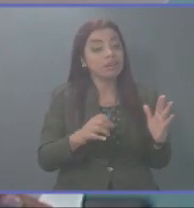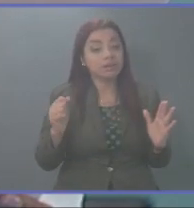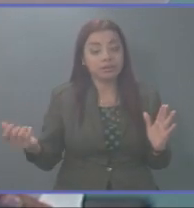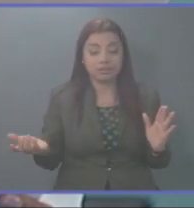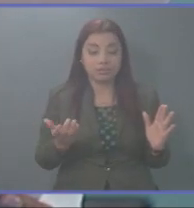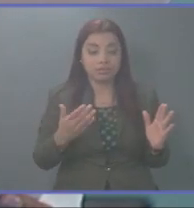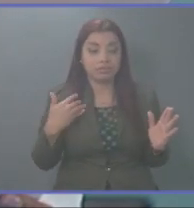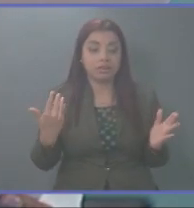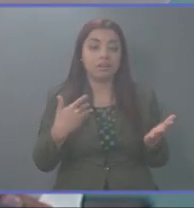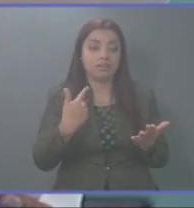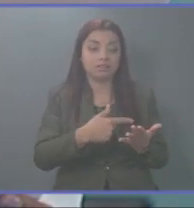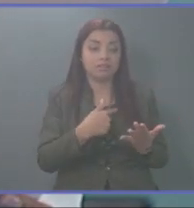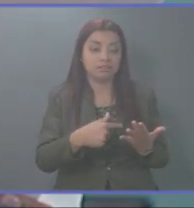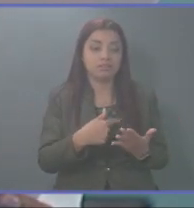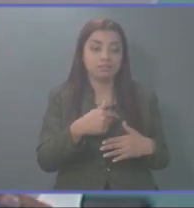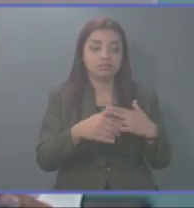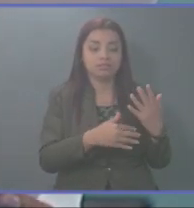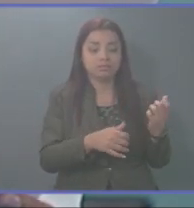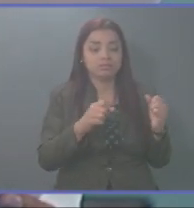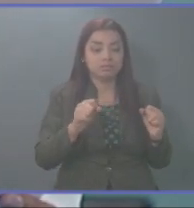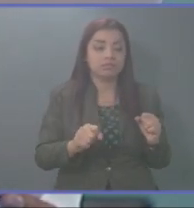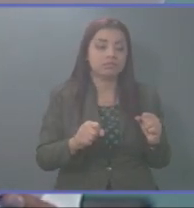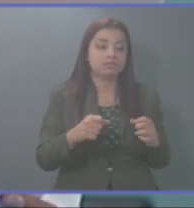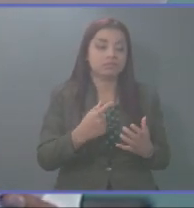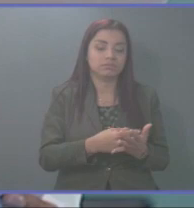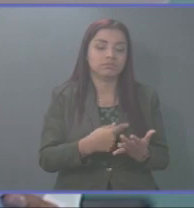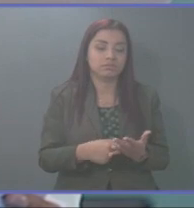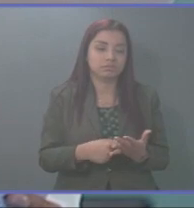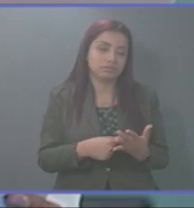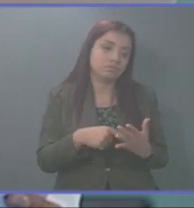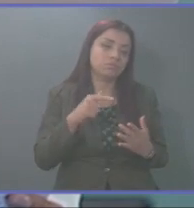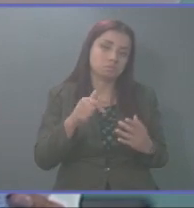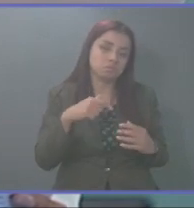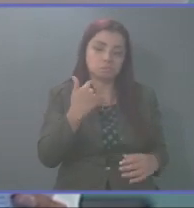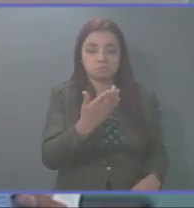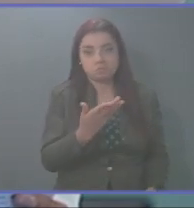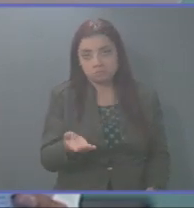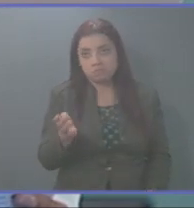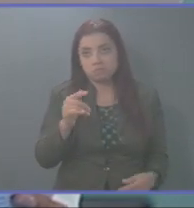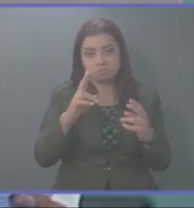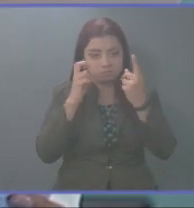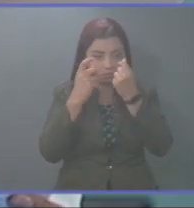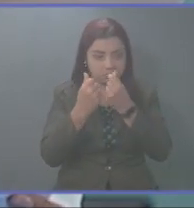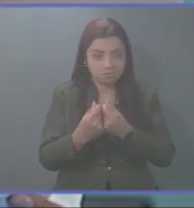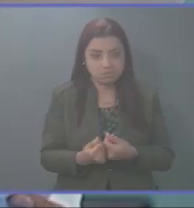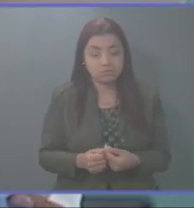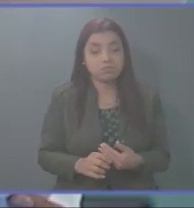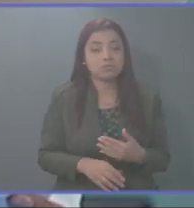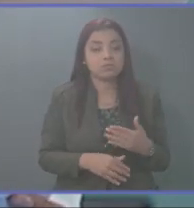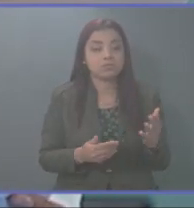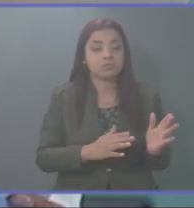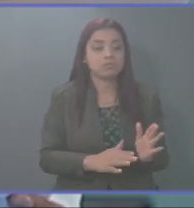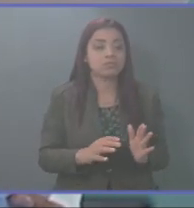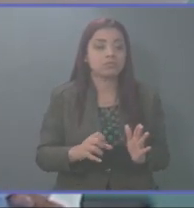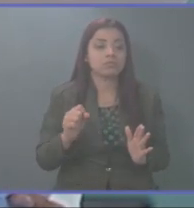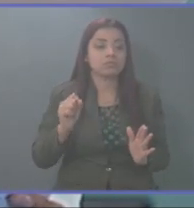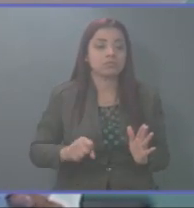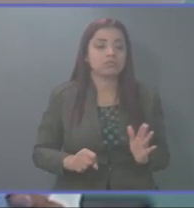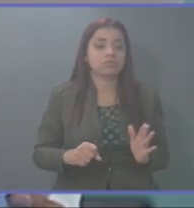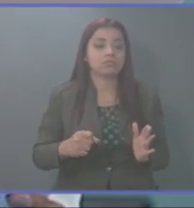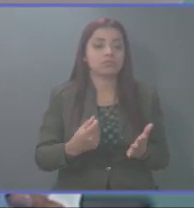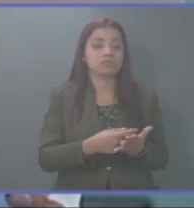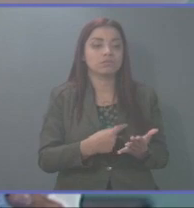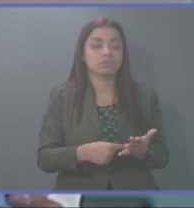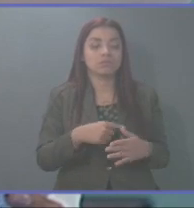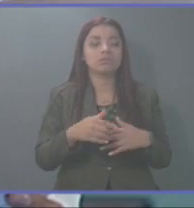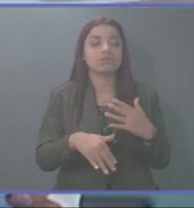términos de logística, confiabilidad, defensa del voto, entre otros aspectos, y además tiene un fuerte impacto presupuestario, siendo este último el elemento más sensible,